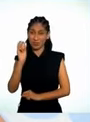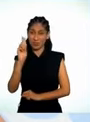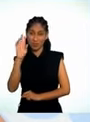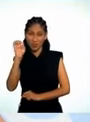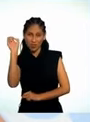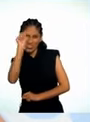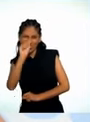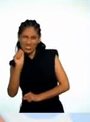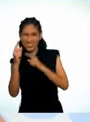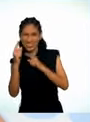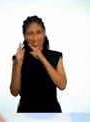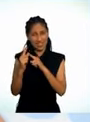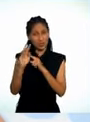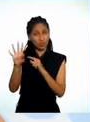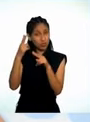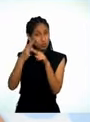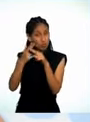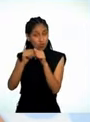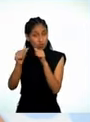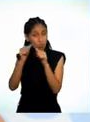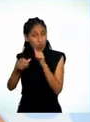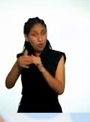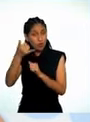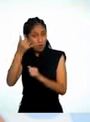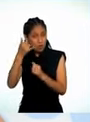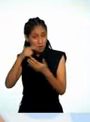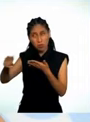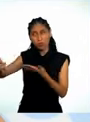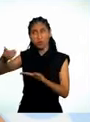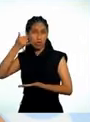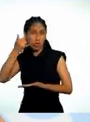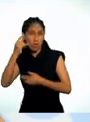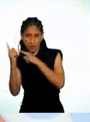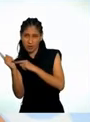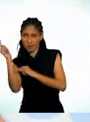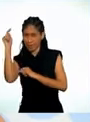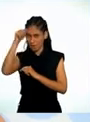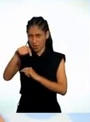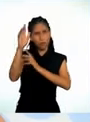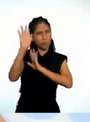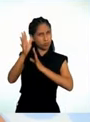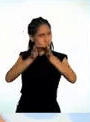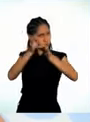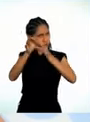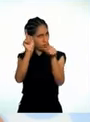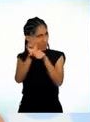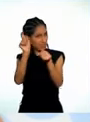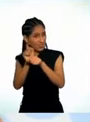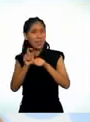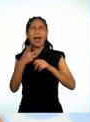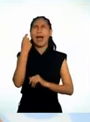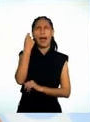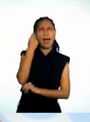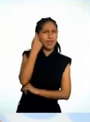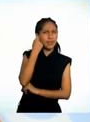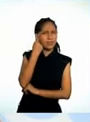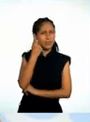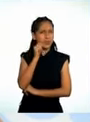actualización tenía su número telefónico y lo contacte para que nos guía en esta nueva experiencia y entiendo